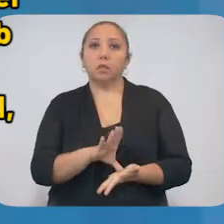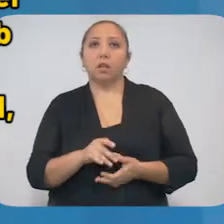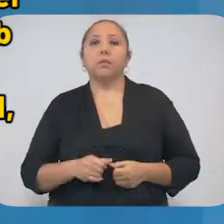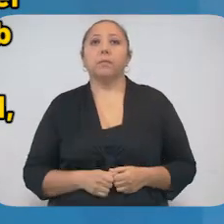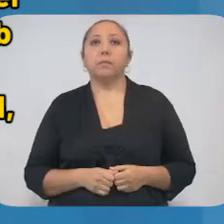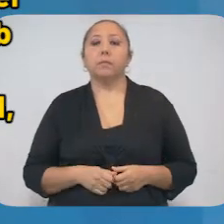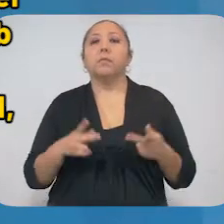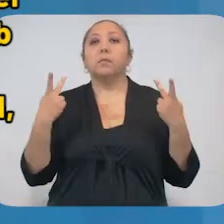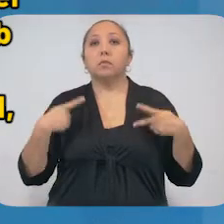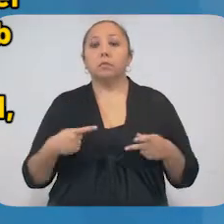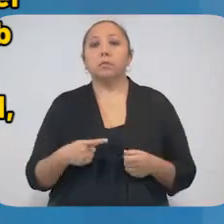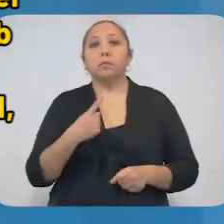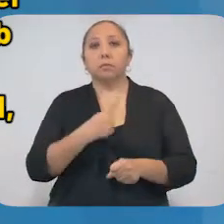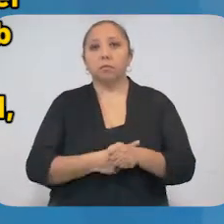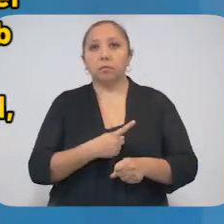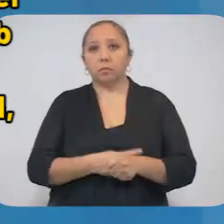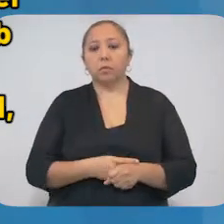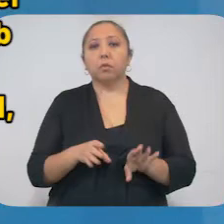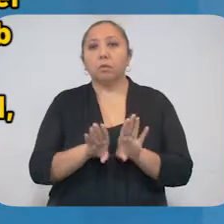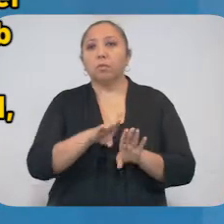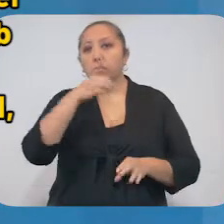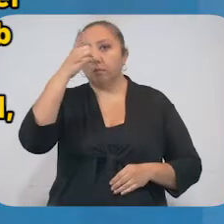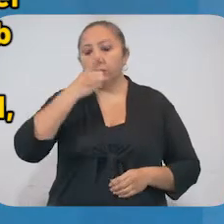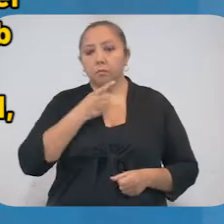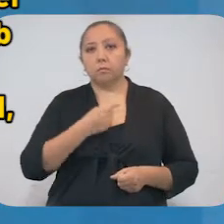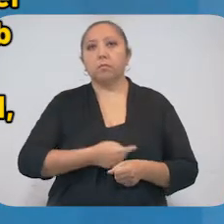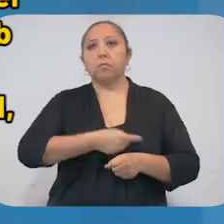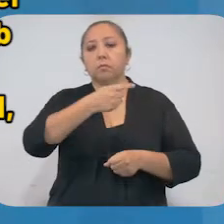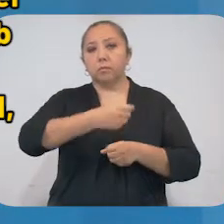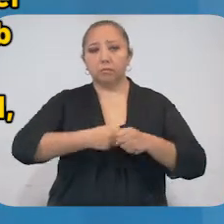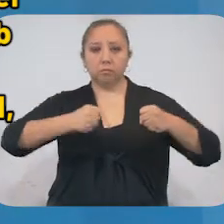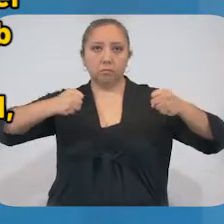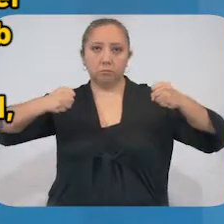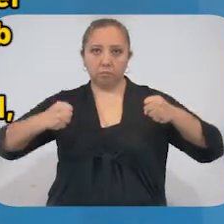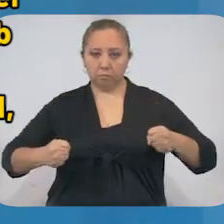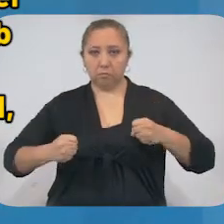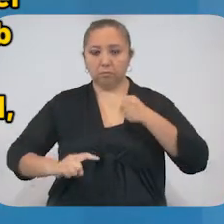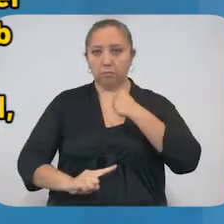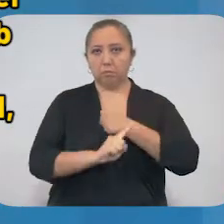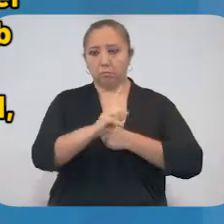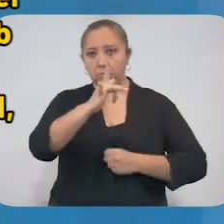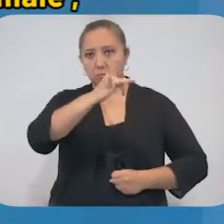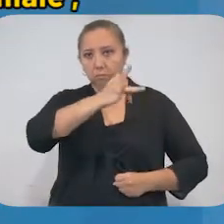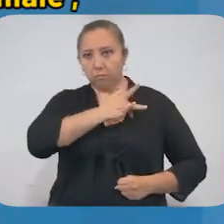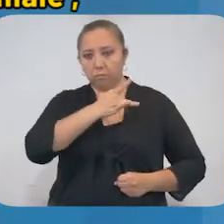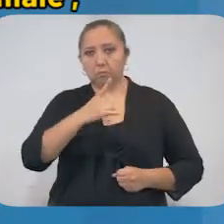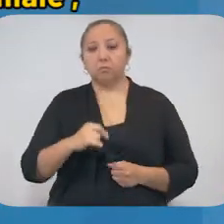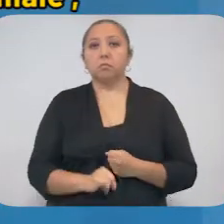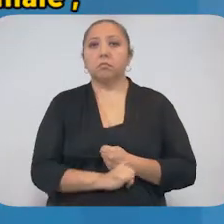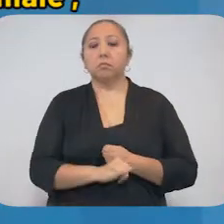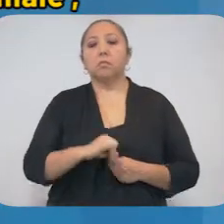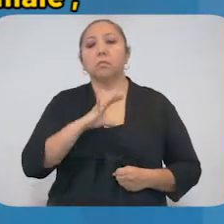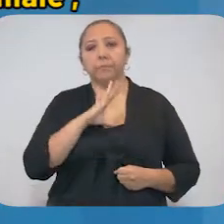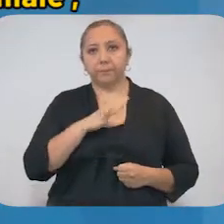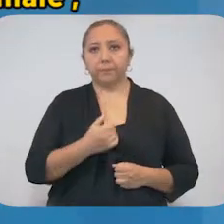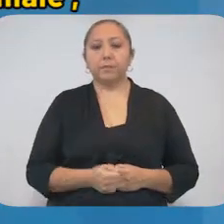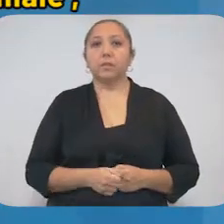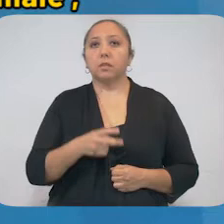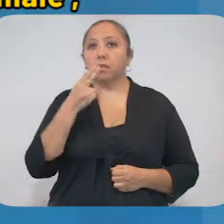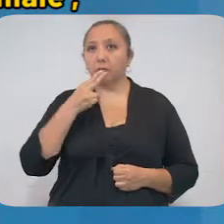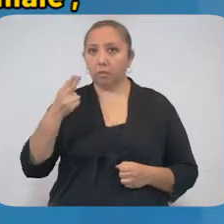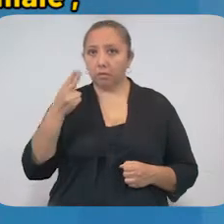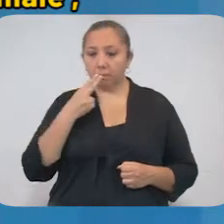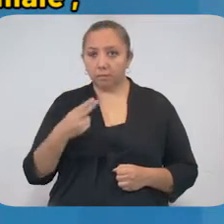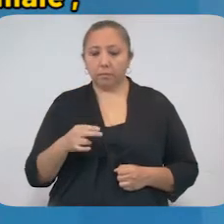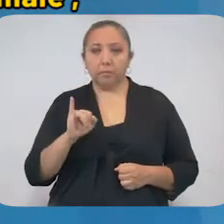discapacidad, personas con padecimientos como diabetes, hipertensión, sobrepeso, problemas cardíacos, VIH o cáncer, o